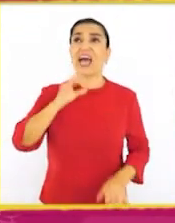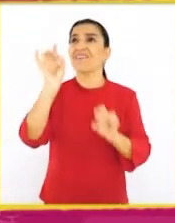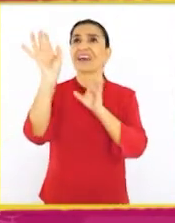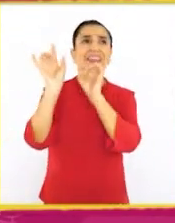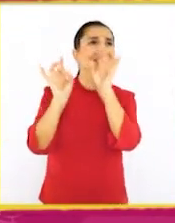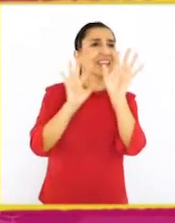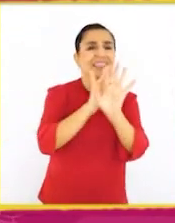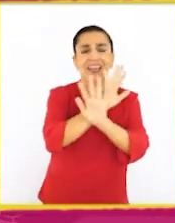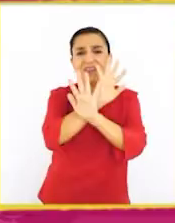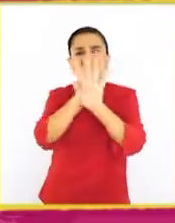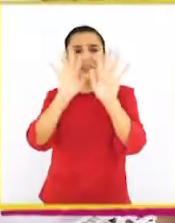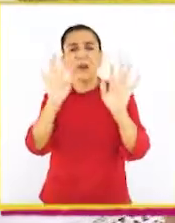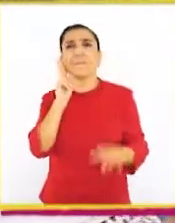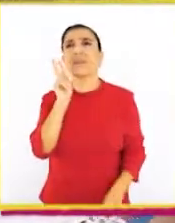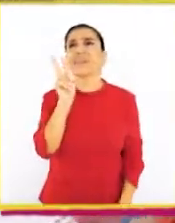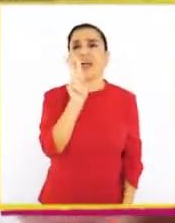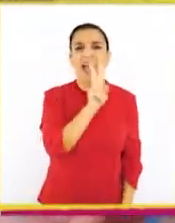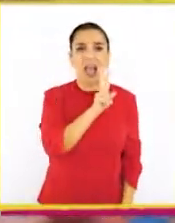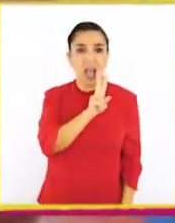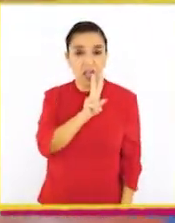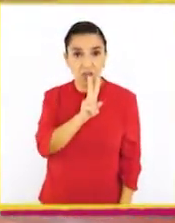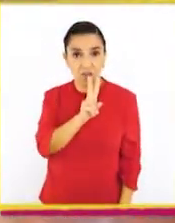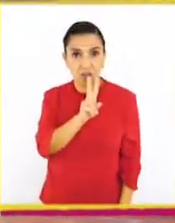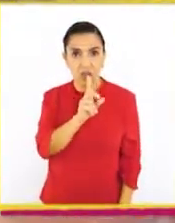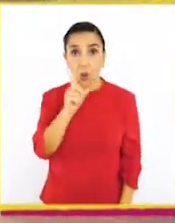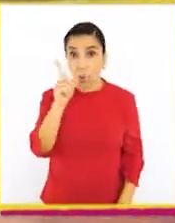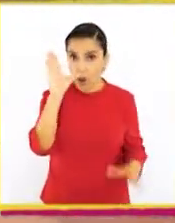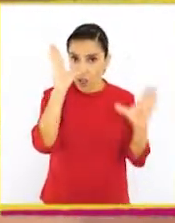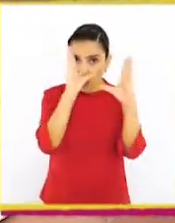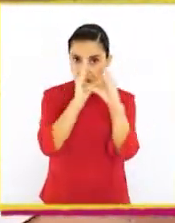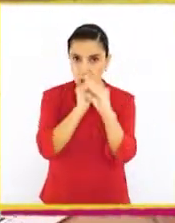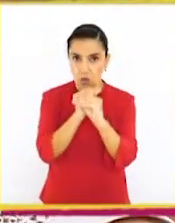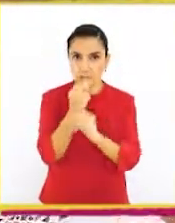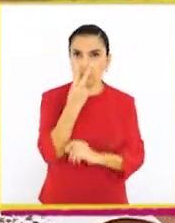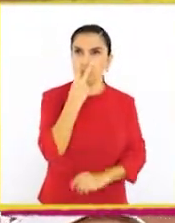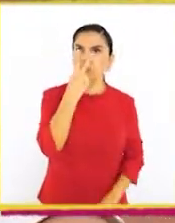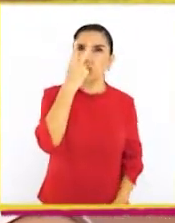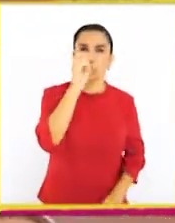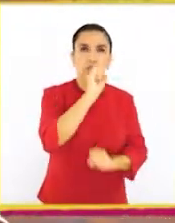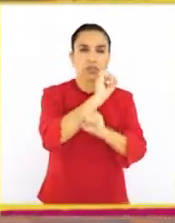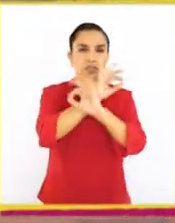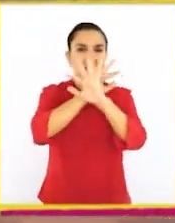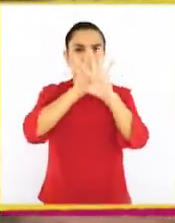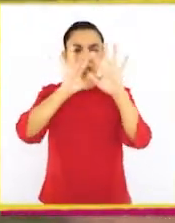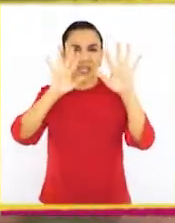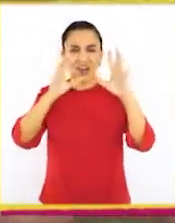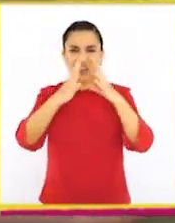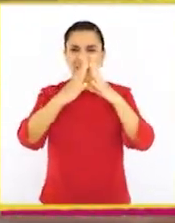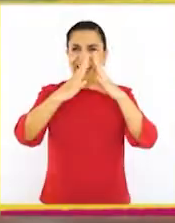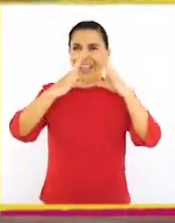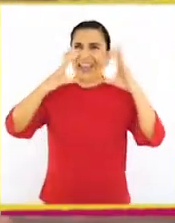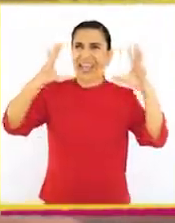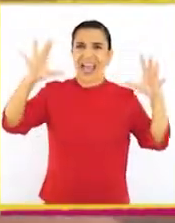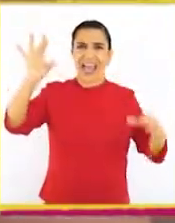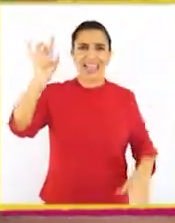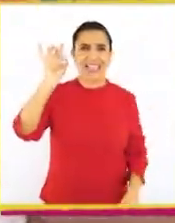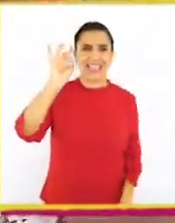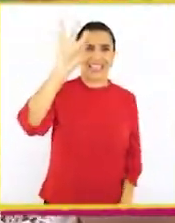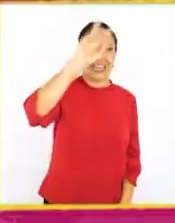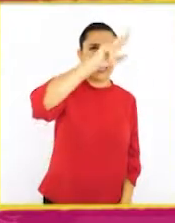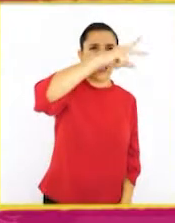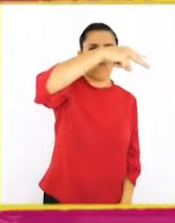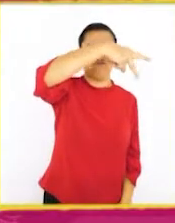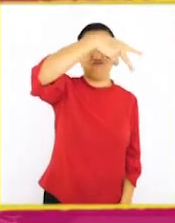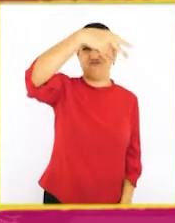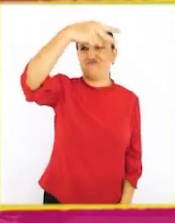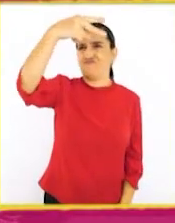cielo estrellado y siempre salía a mirarlo. Una de esas noches, al mirar al cielo, descubrió una enorme